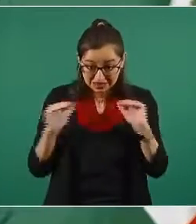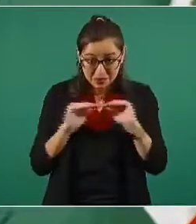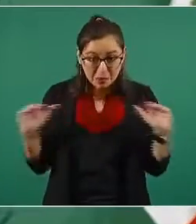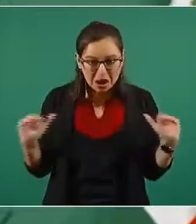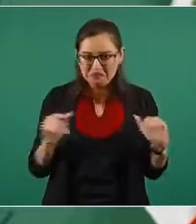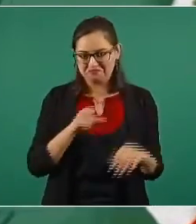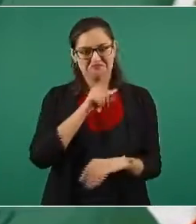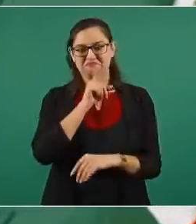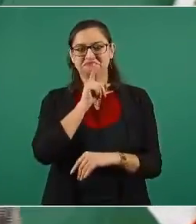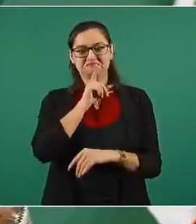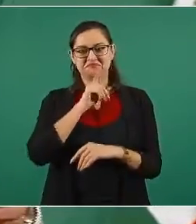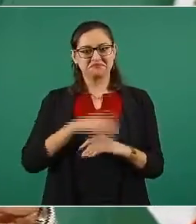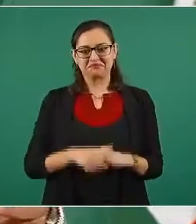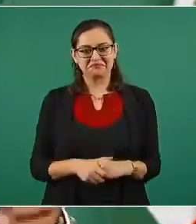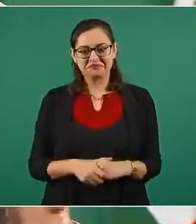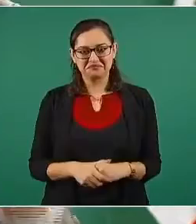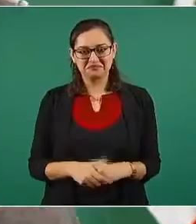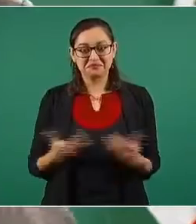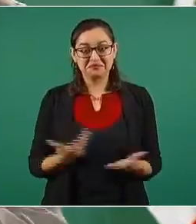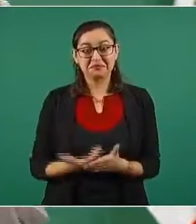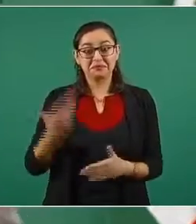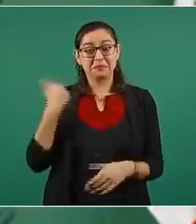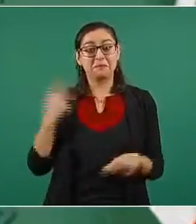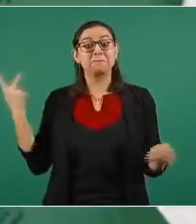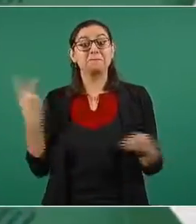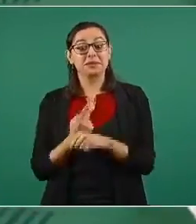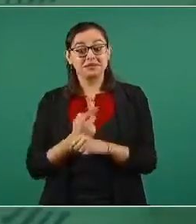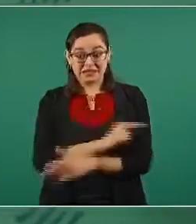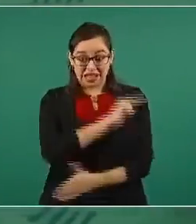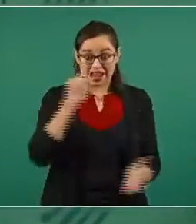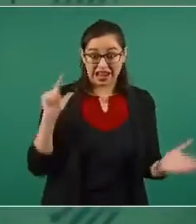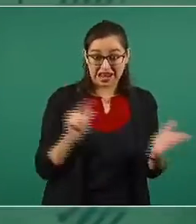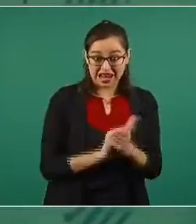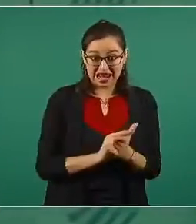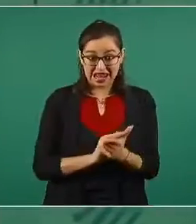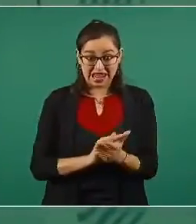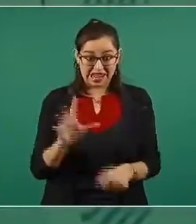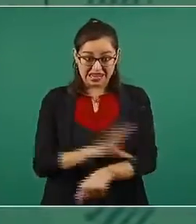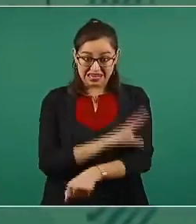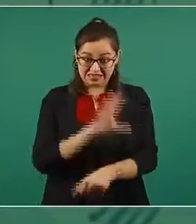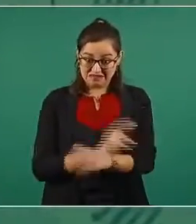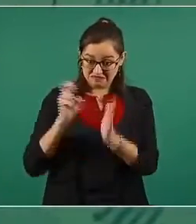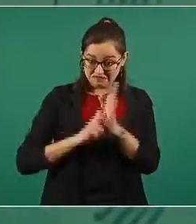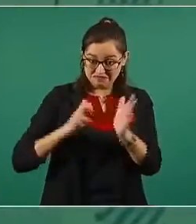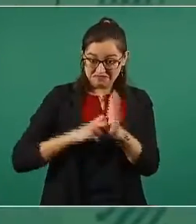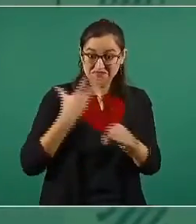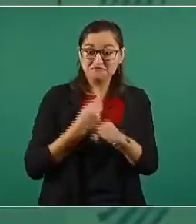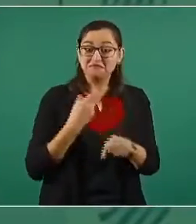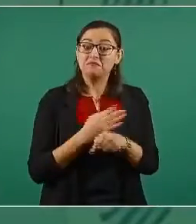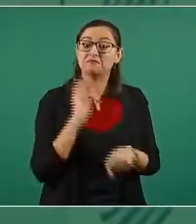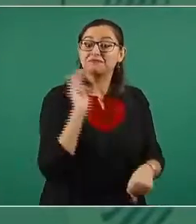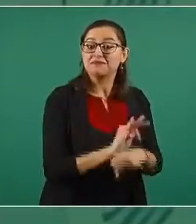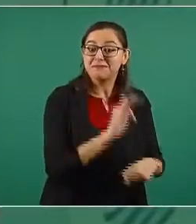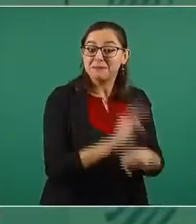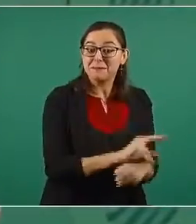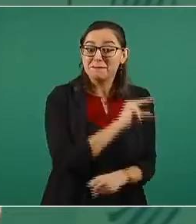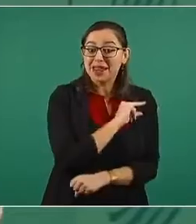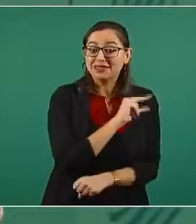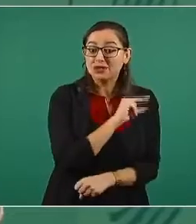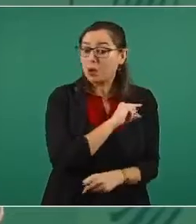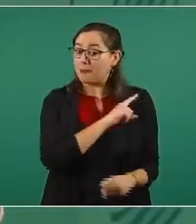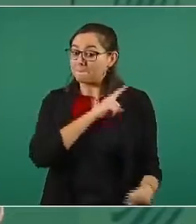porque de acuerdo a la reforma energética, el trato preferencial fue para las empresas particulares.